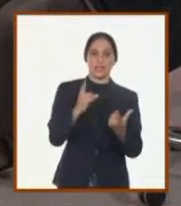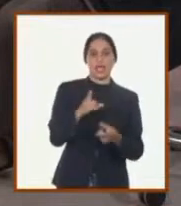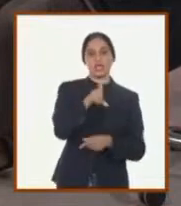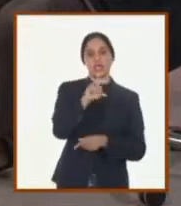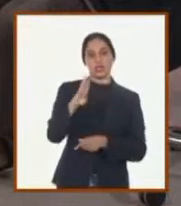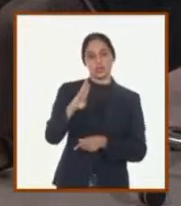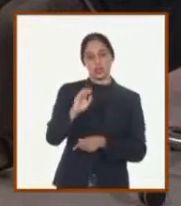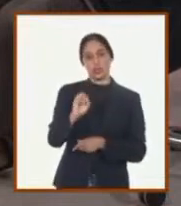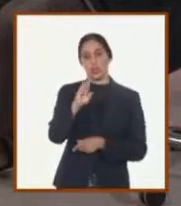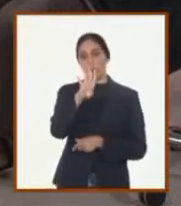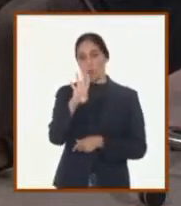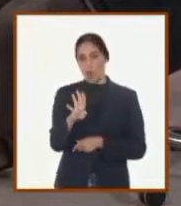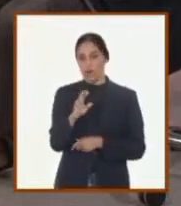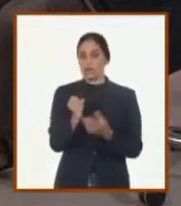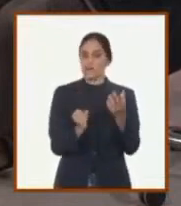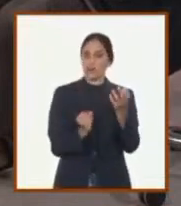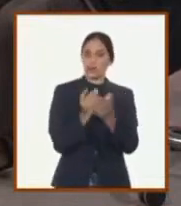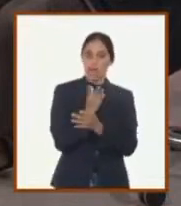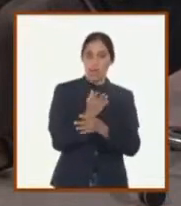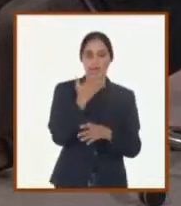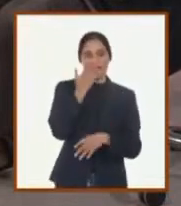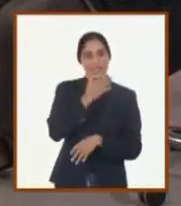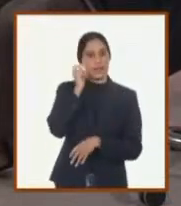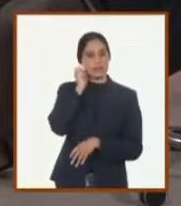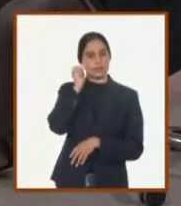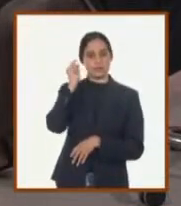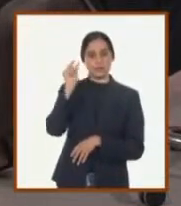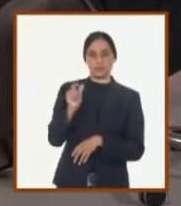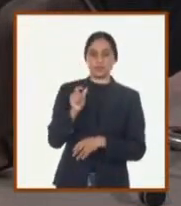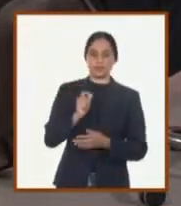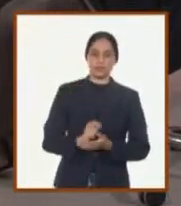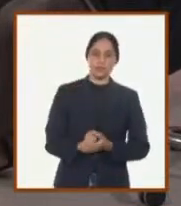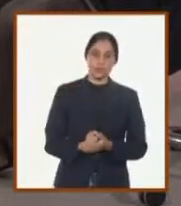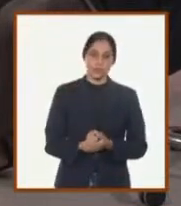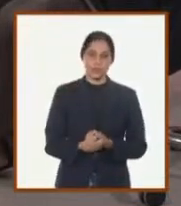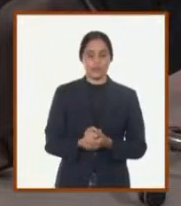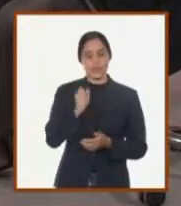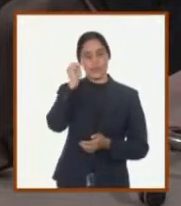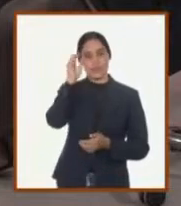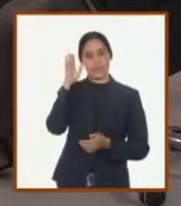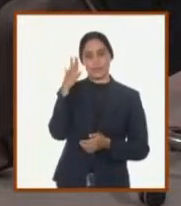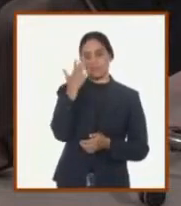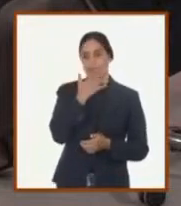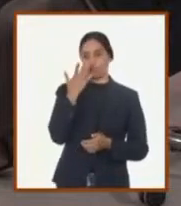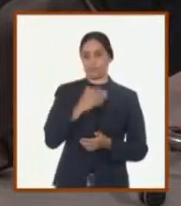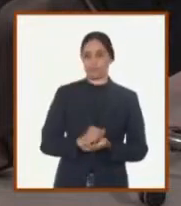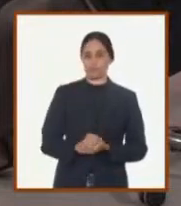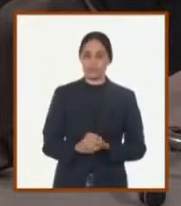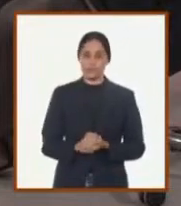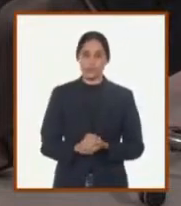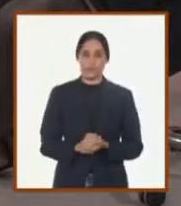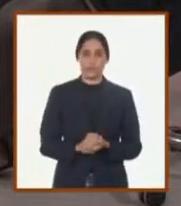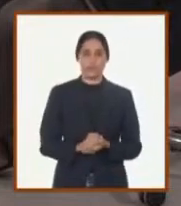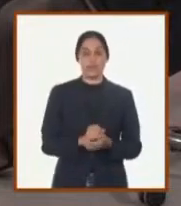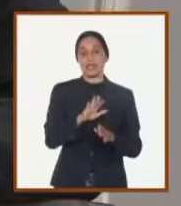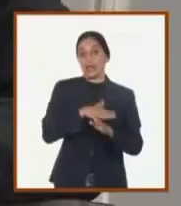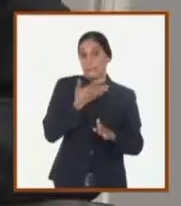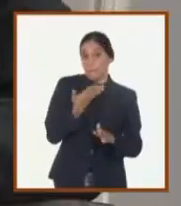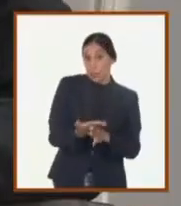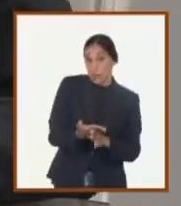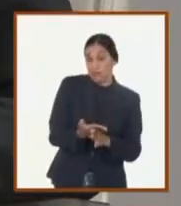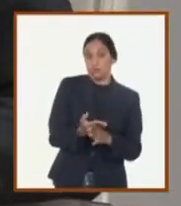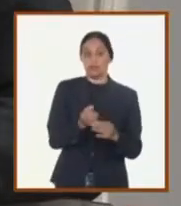nacio de la fundadora de la oficina la compañera Celia Entonces se crea la